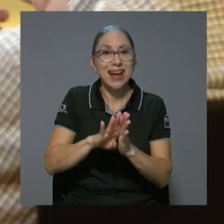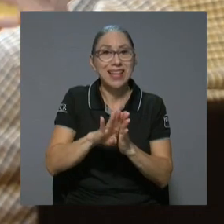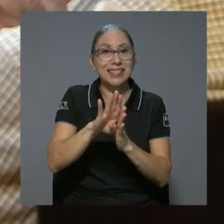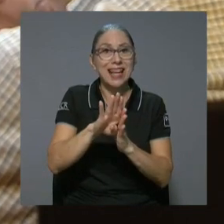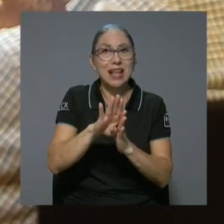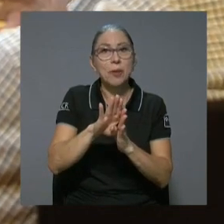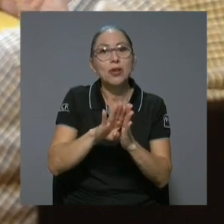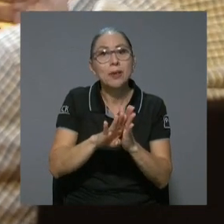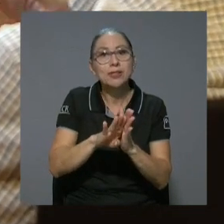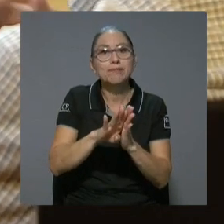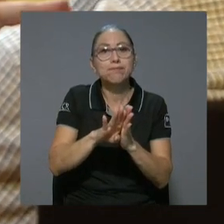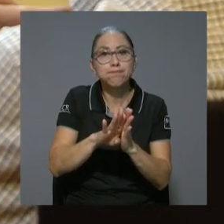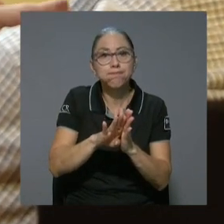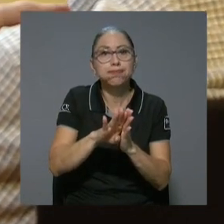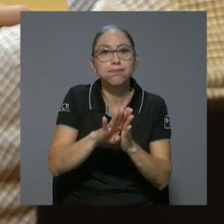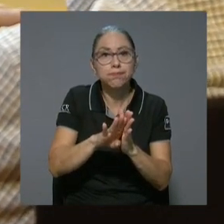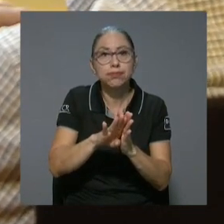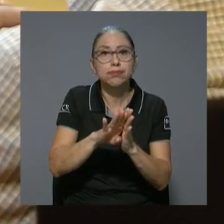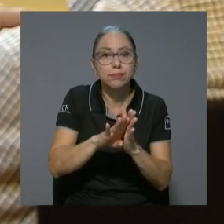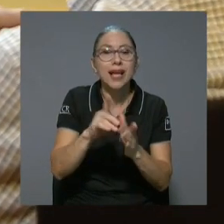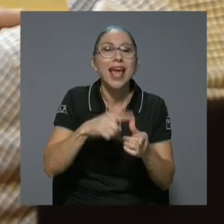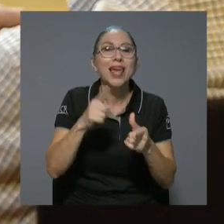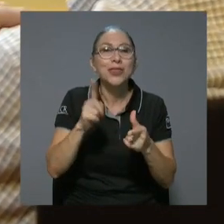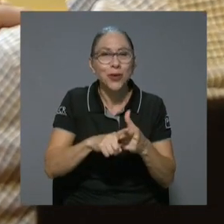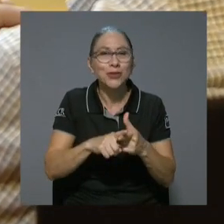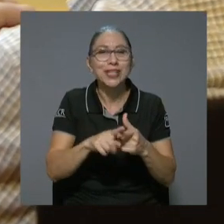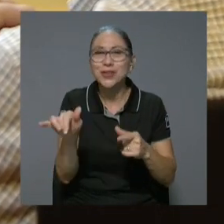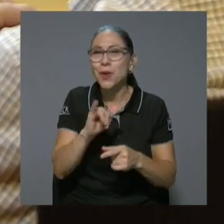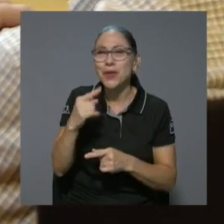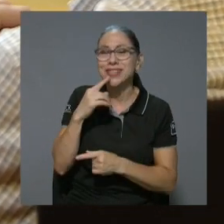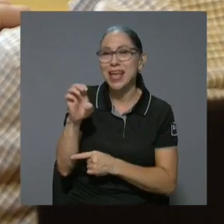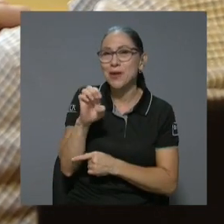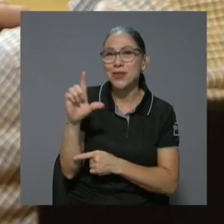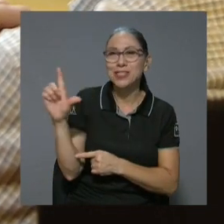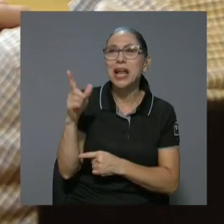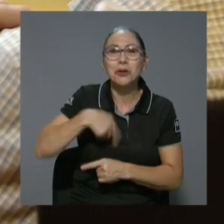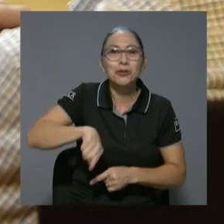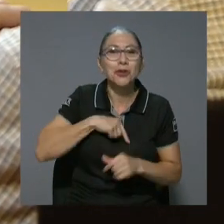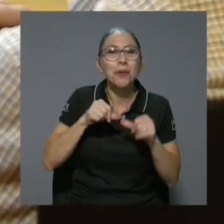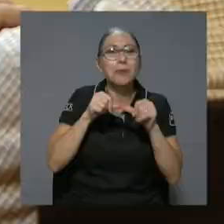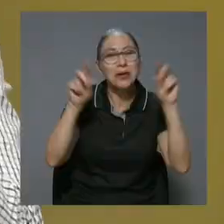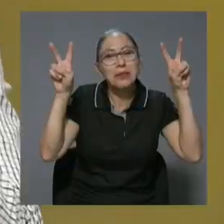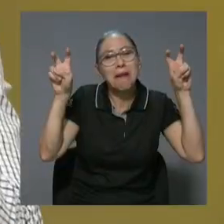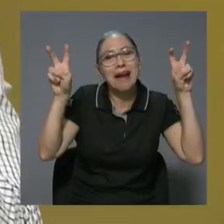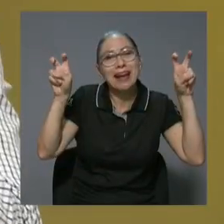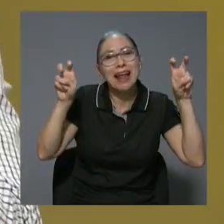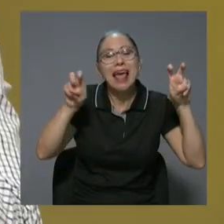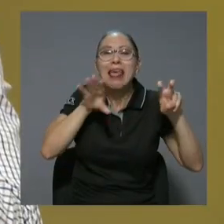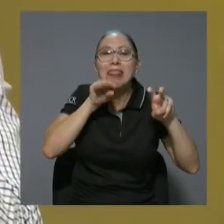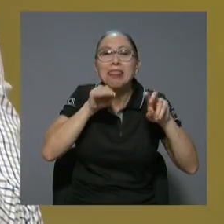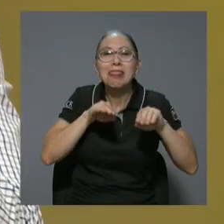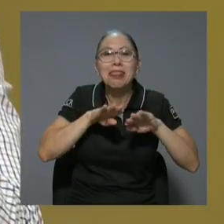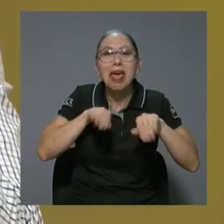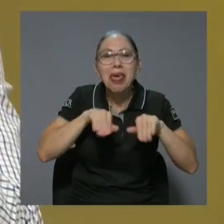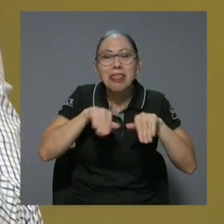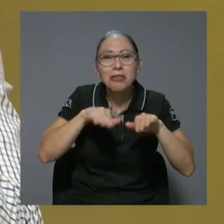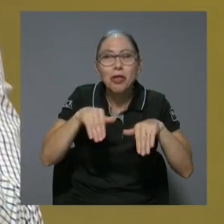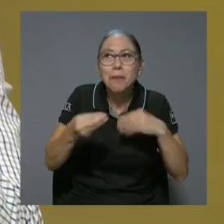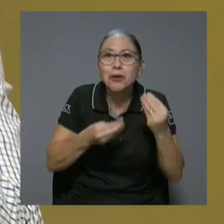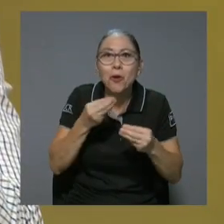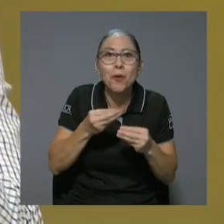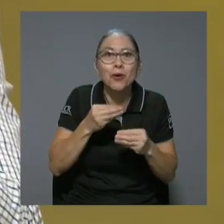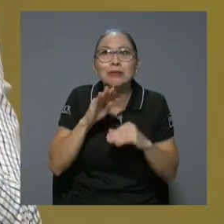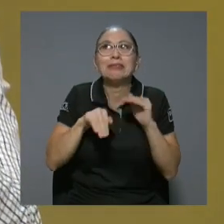vamos a seguir creciendo a ese nadadito de perro, como decía don Eduardo Lizano, que era el comportamiento de la economía